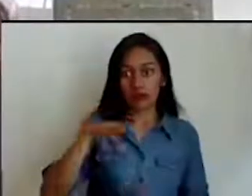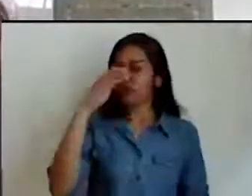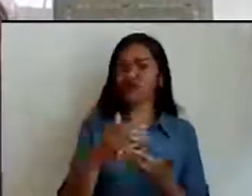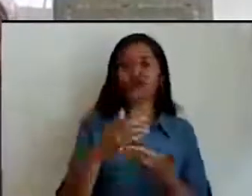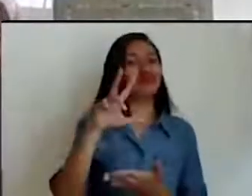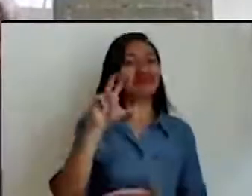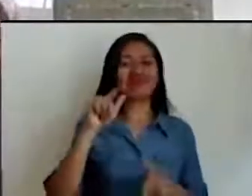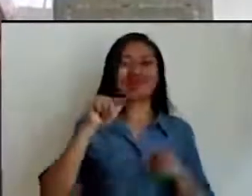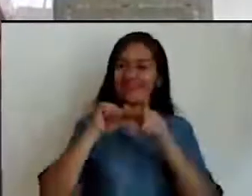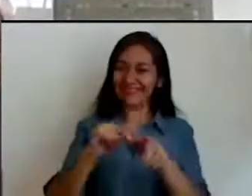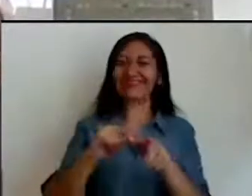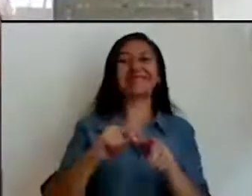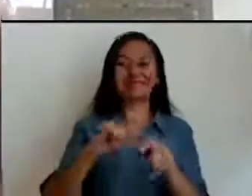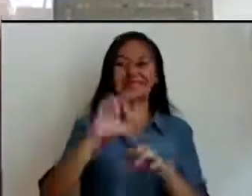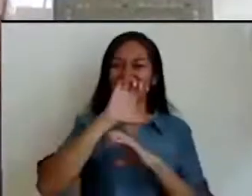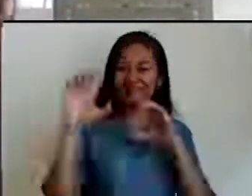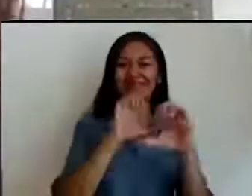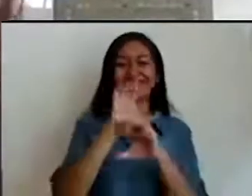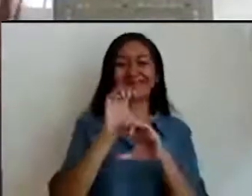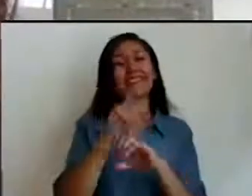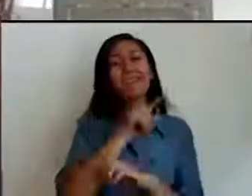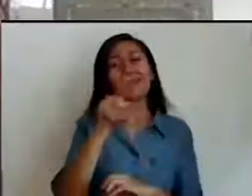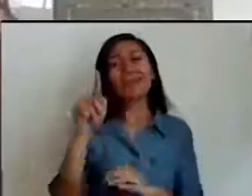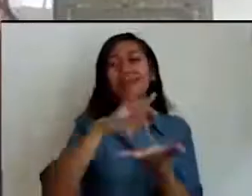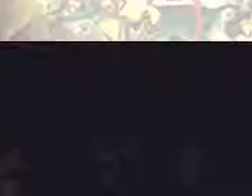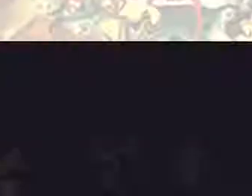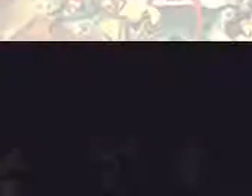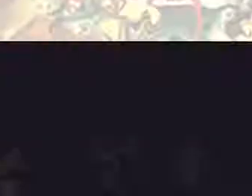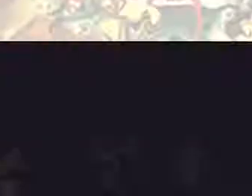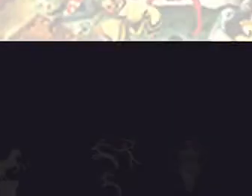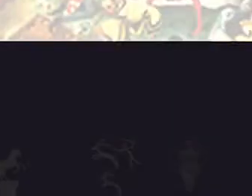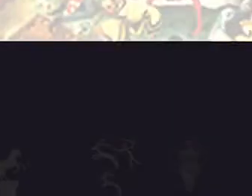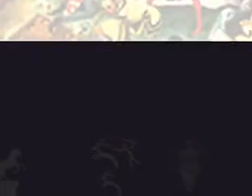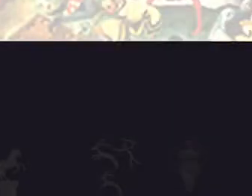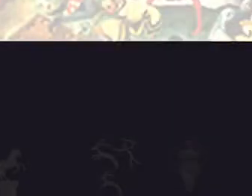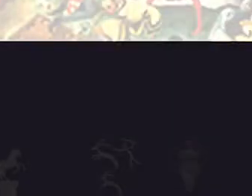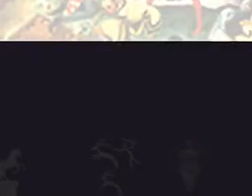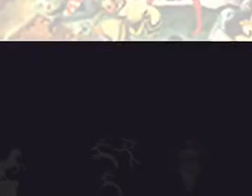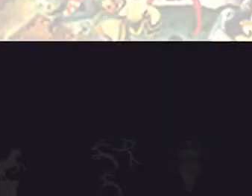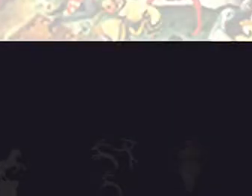deseándoles ahora un muy buen fin de semana. Muchas gracias a todos.